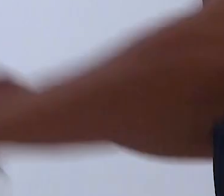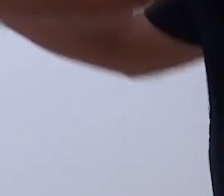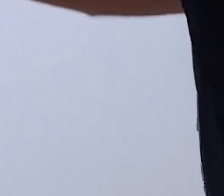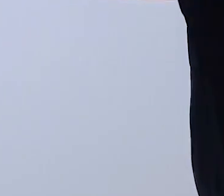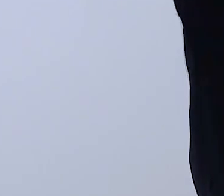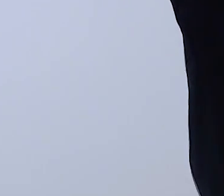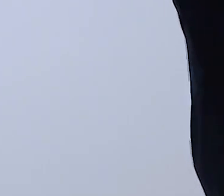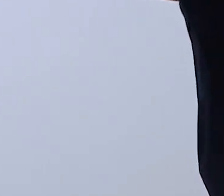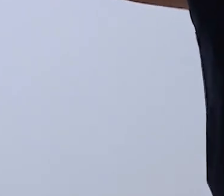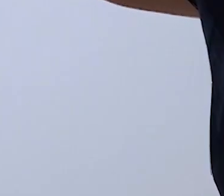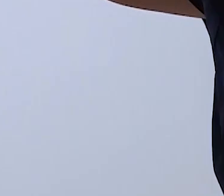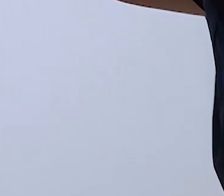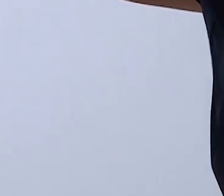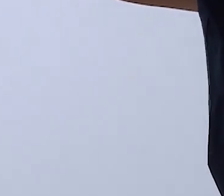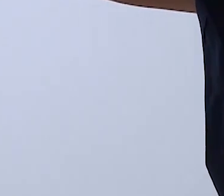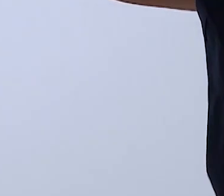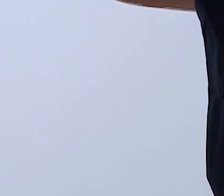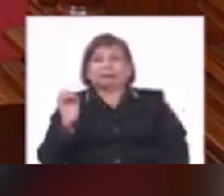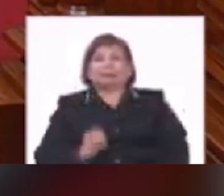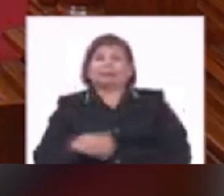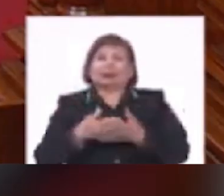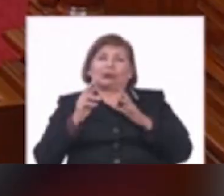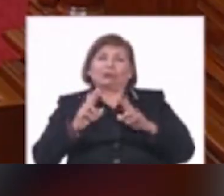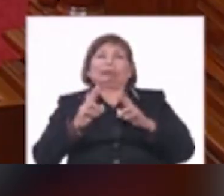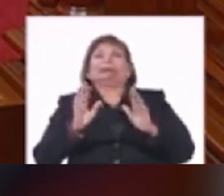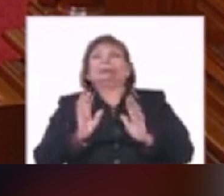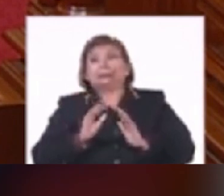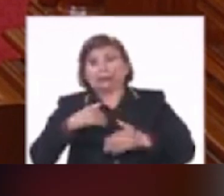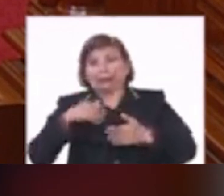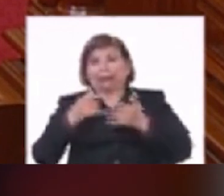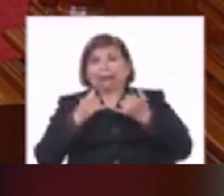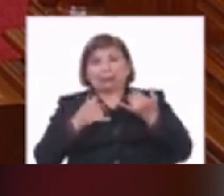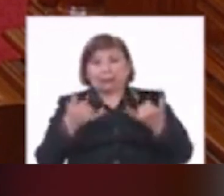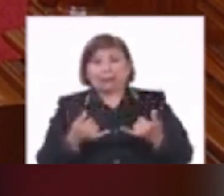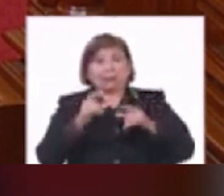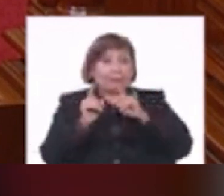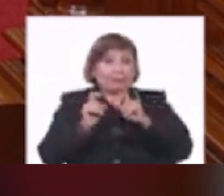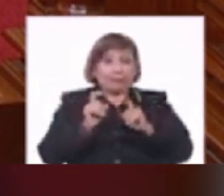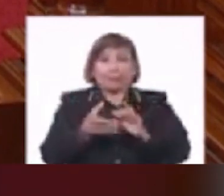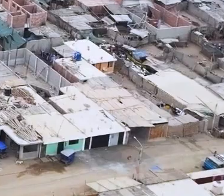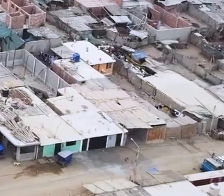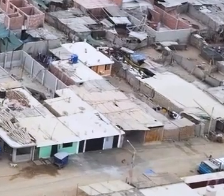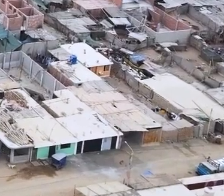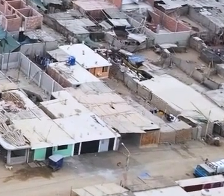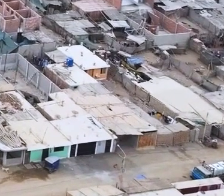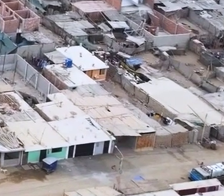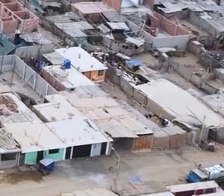2023 tuvimos una buena ejecución, 96%, y este año, a la fecha de hoy, según consulta amigable, tenemos